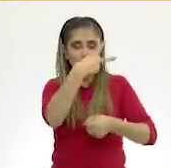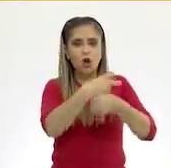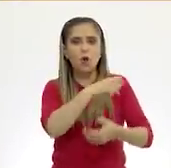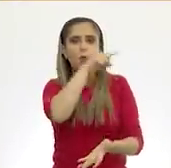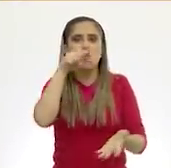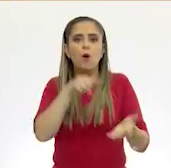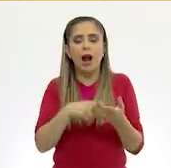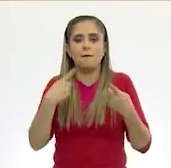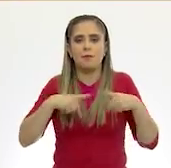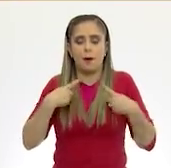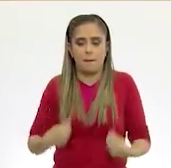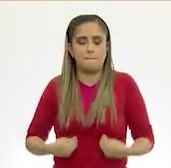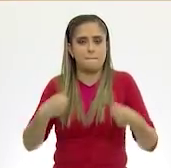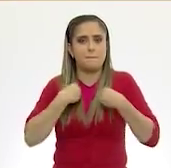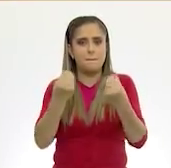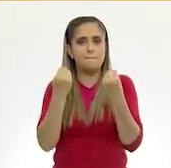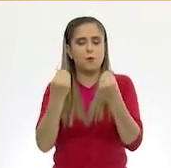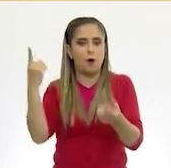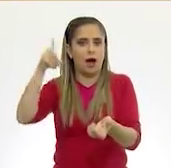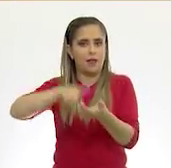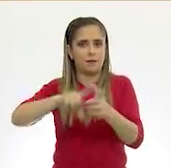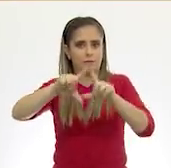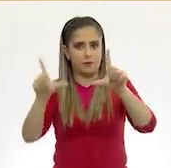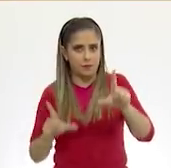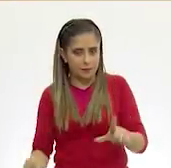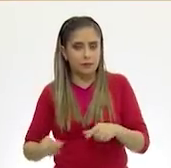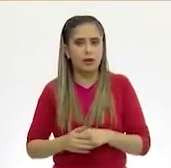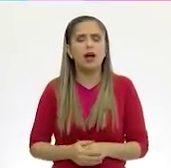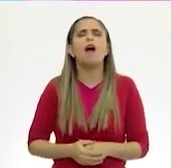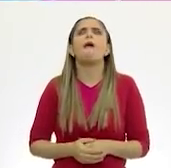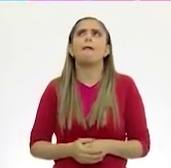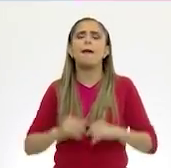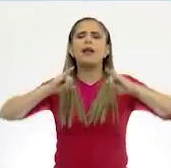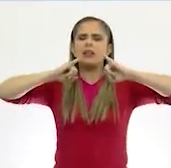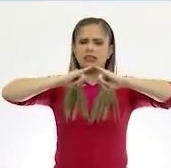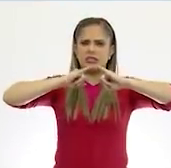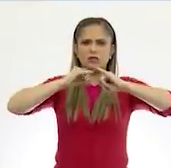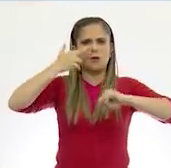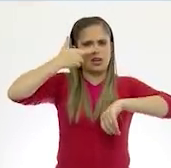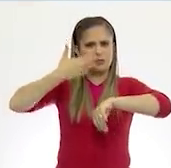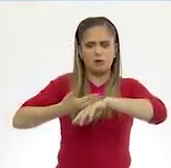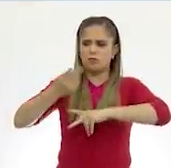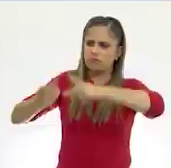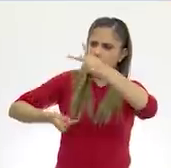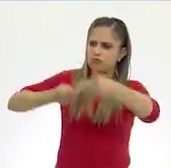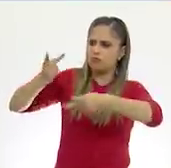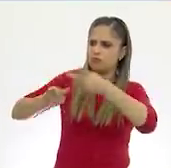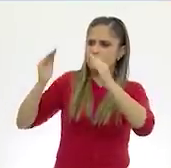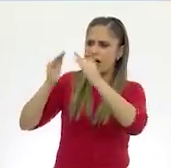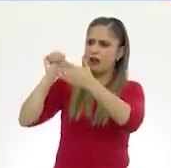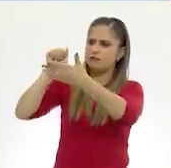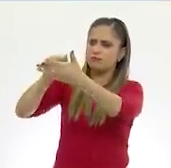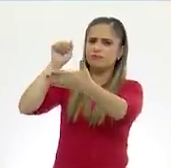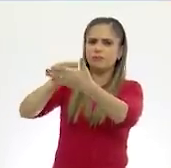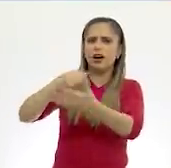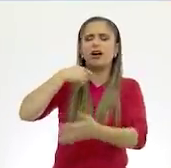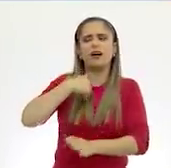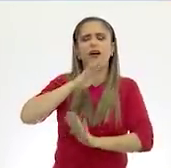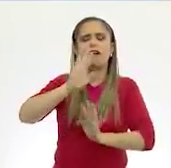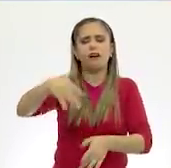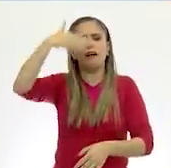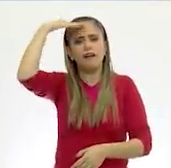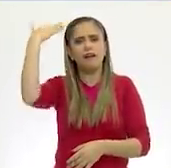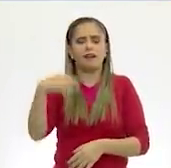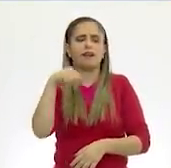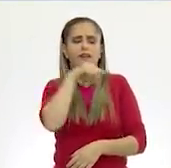ahora recuerdo el personal del instituto encargado de los censos tocando la puerta de mi casa, maestro. Me tocó, por supuesto.